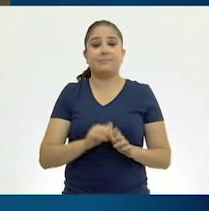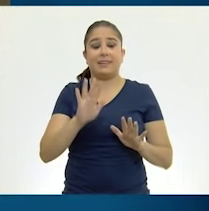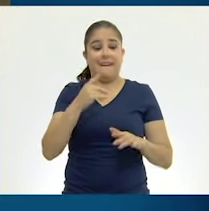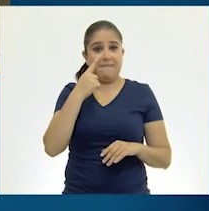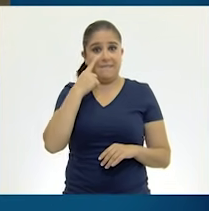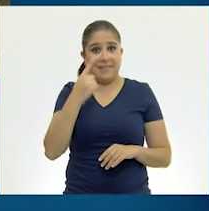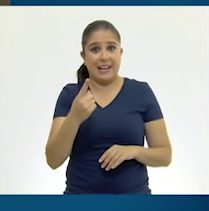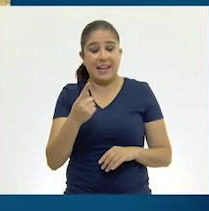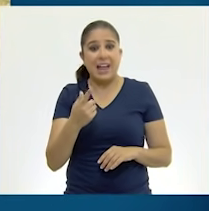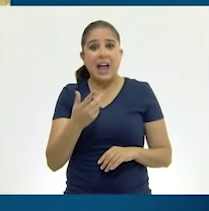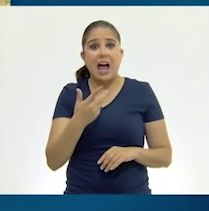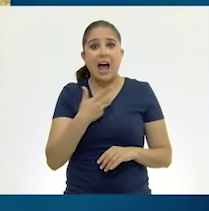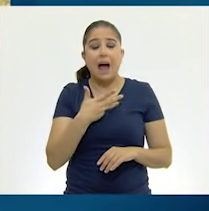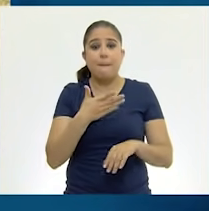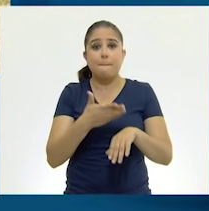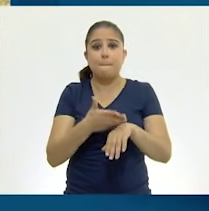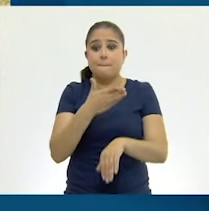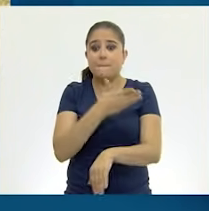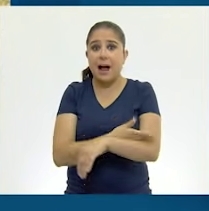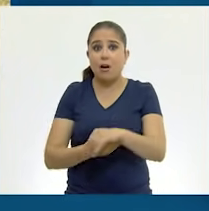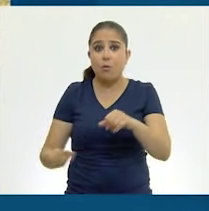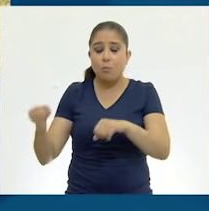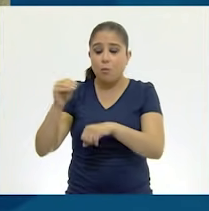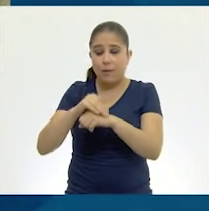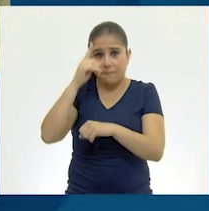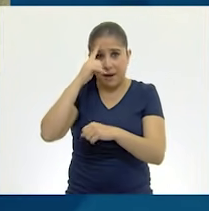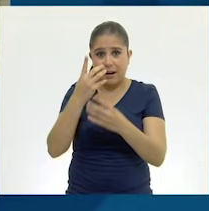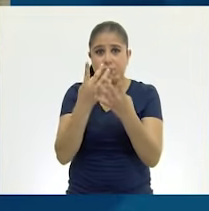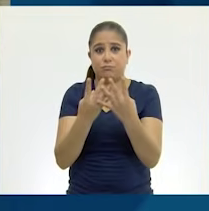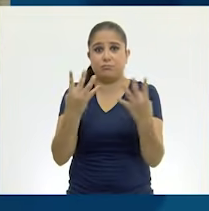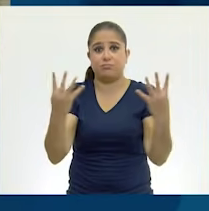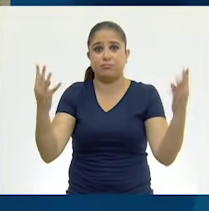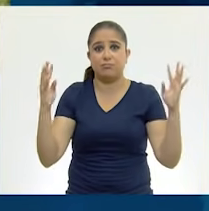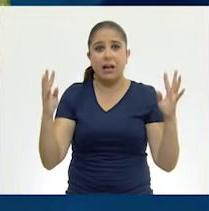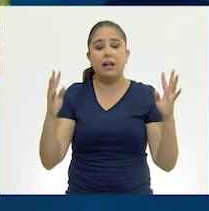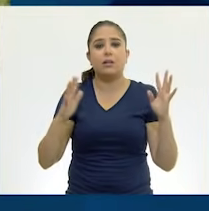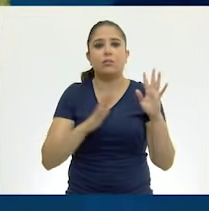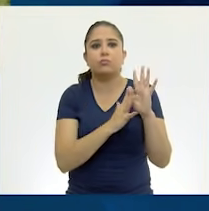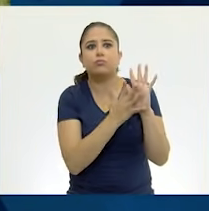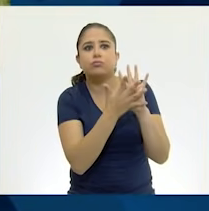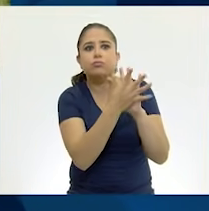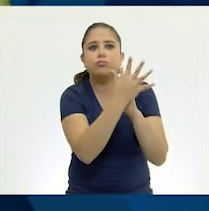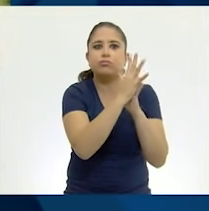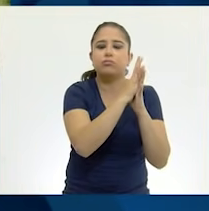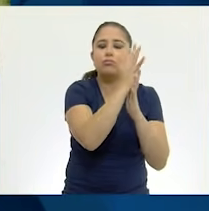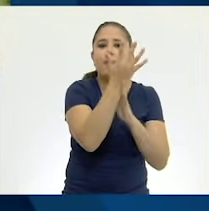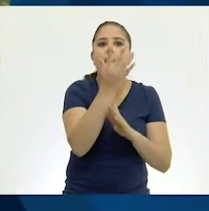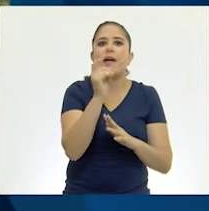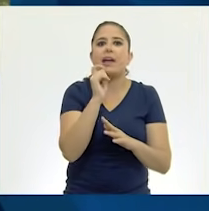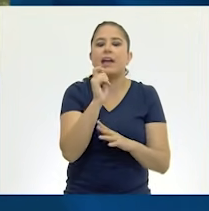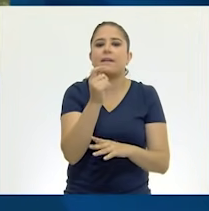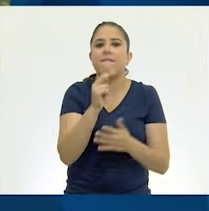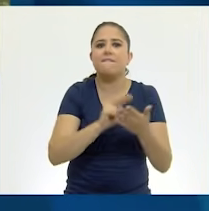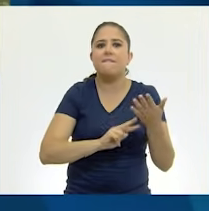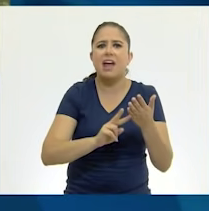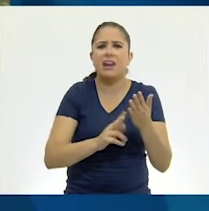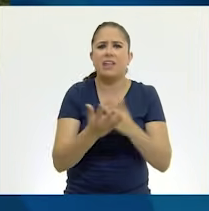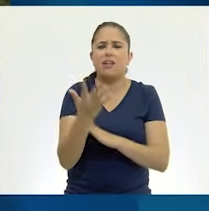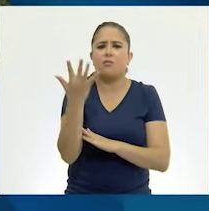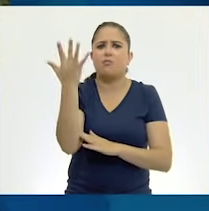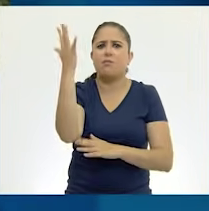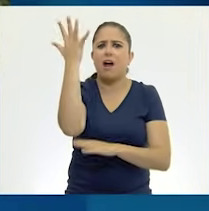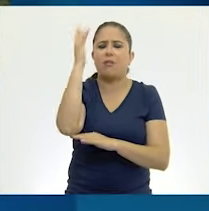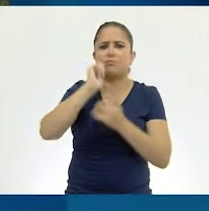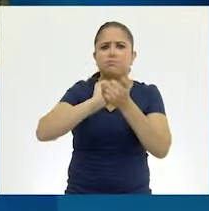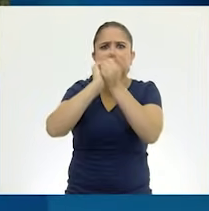Fíjate, hasta los palos que colocamos para acercar reverdecen y crecen como árboles altos y fuertes. Por